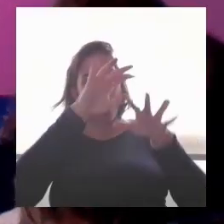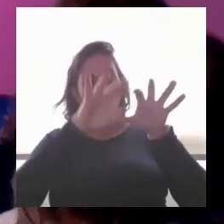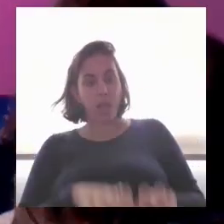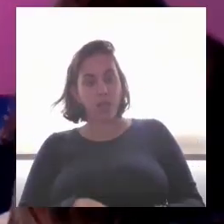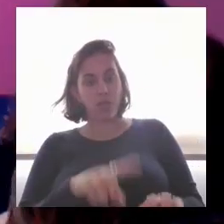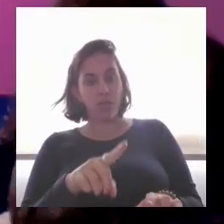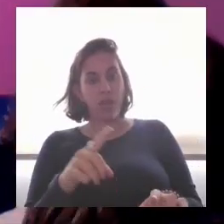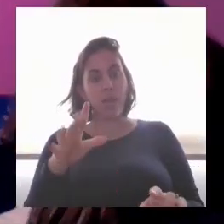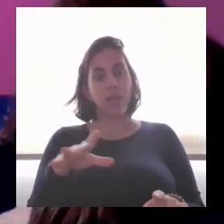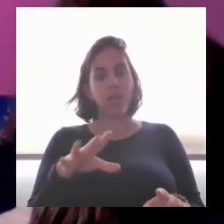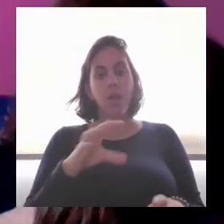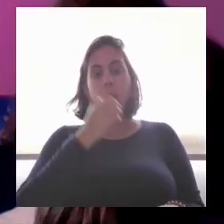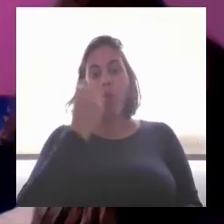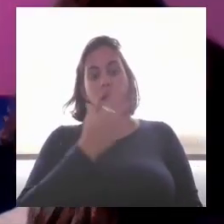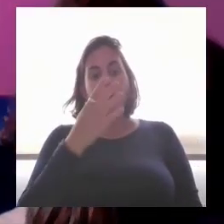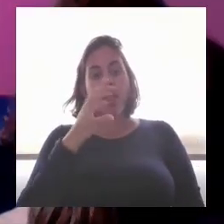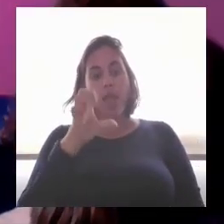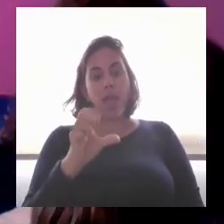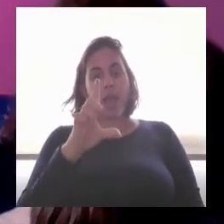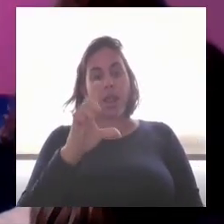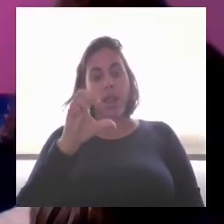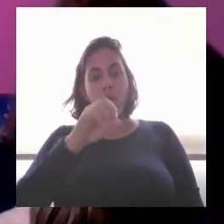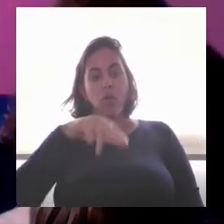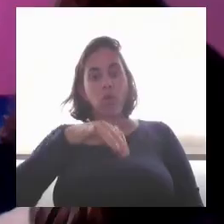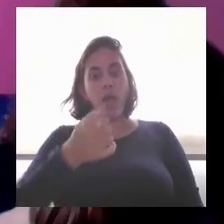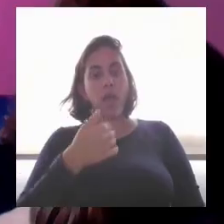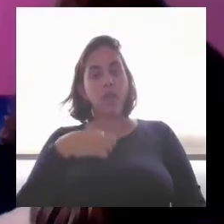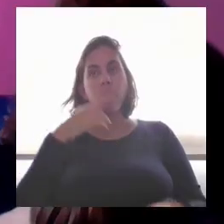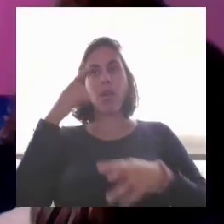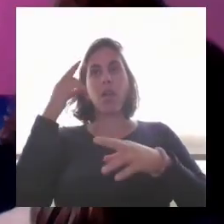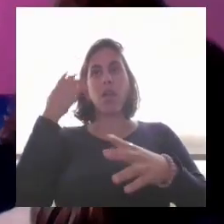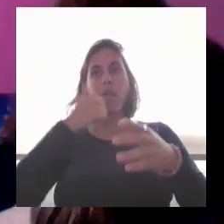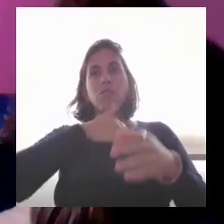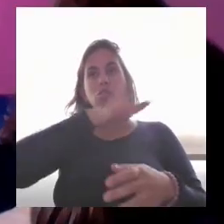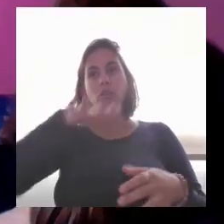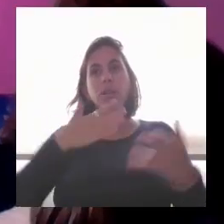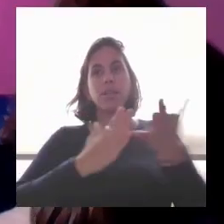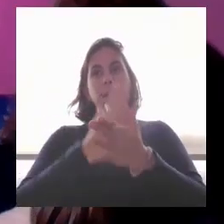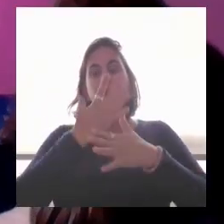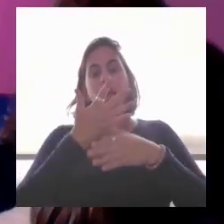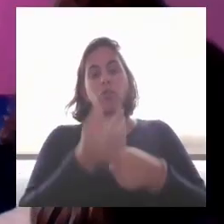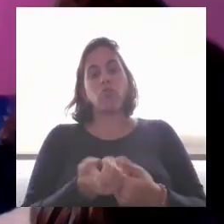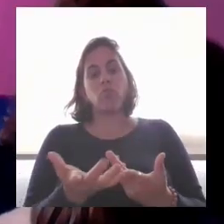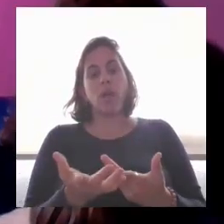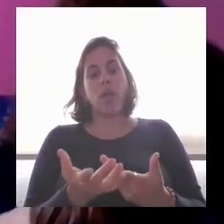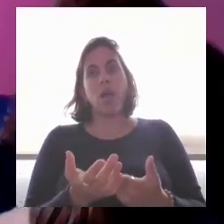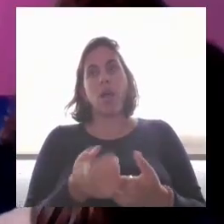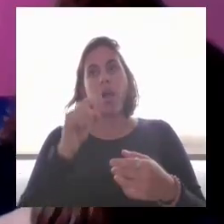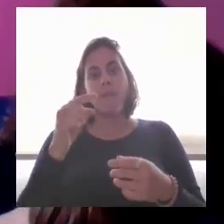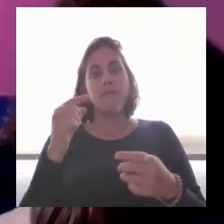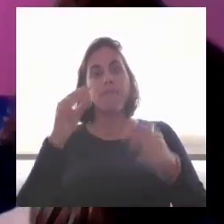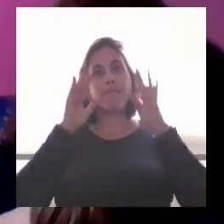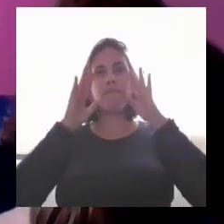visión de Eleonora con esta perspectiva histórica que siempre nos ayuda como a poner no sé, en